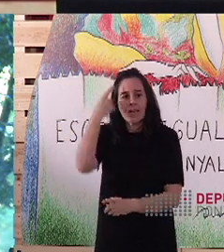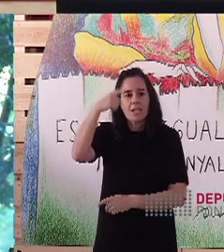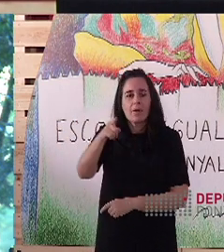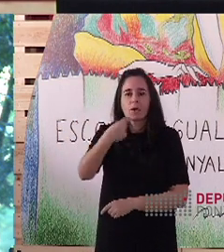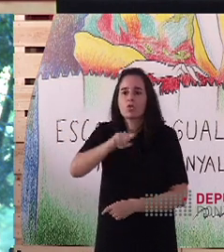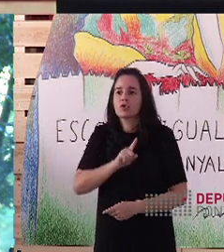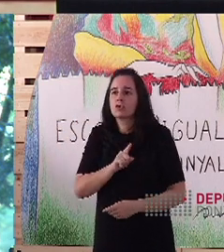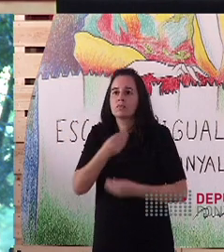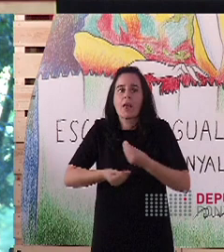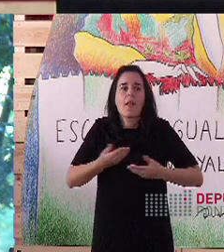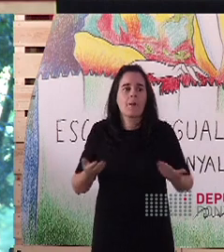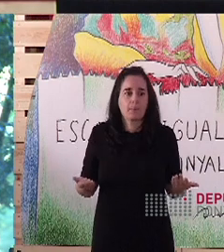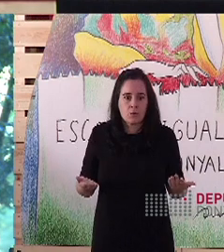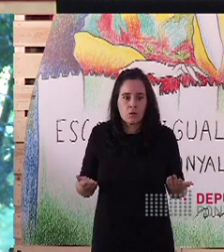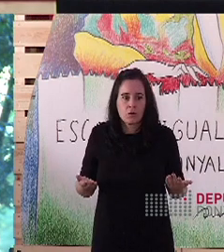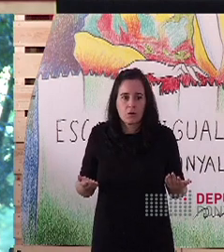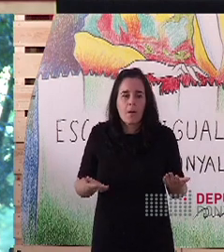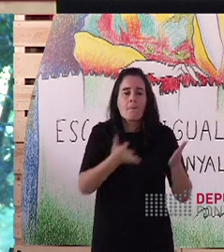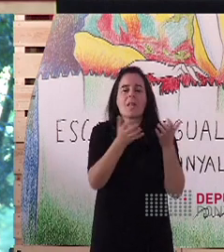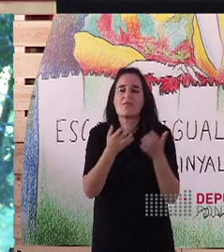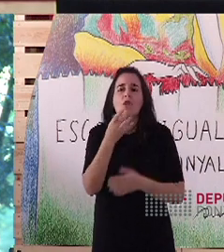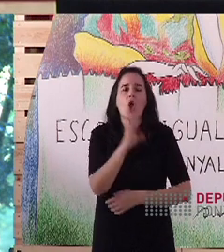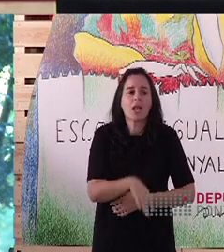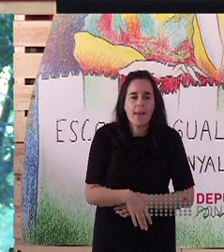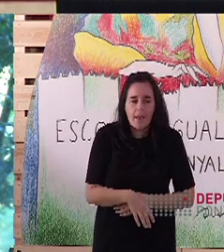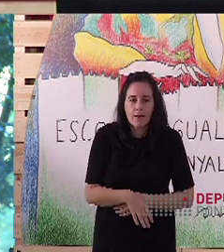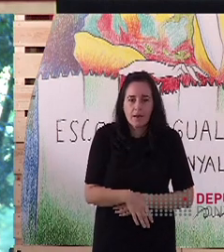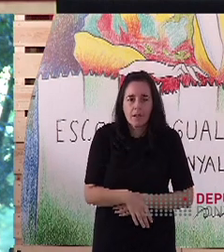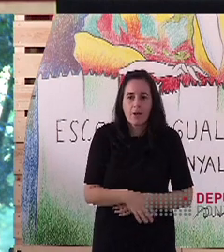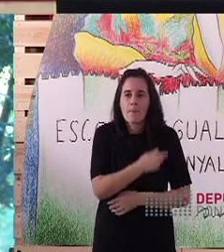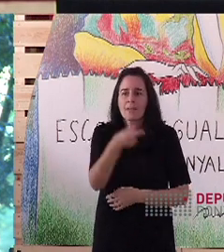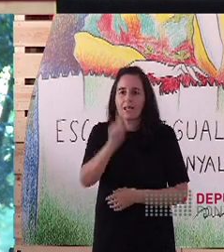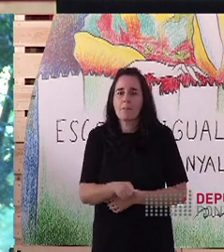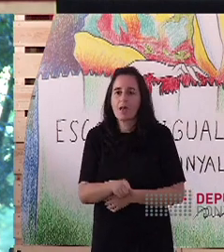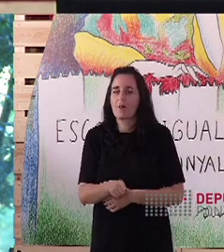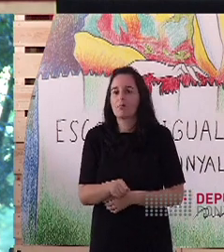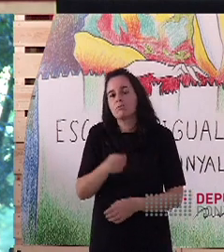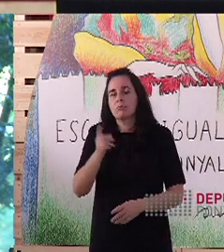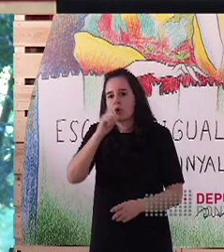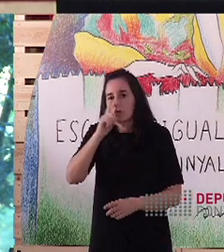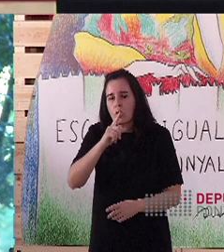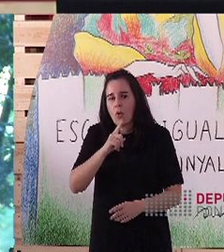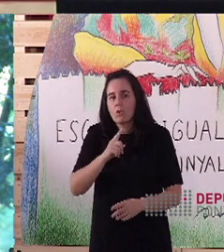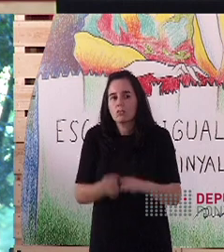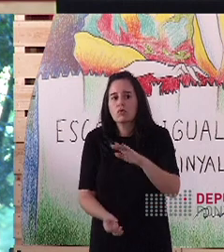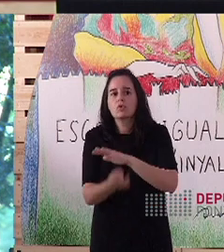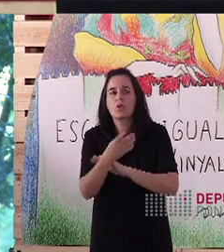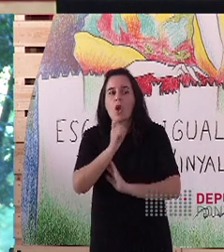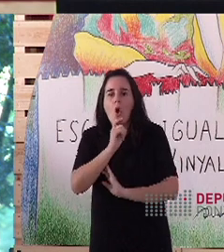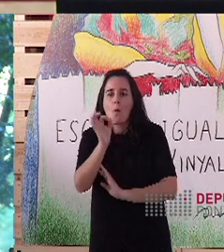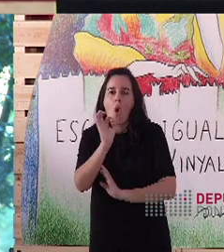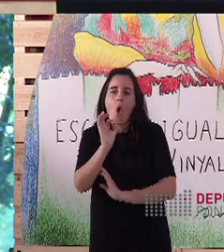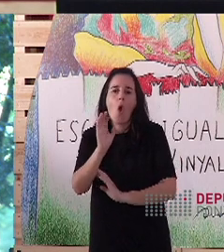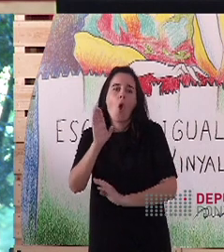mirar. Necesitamos saber quién se beneficia. Necesitamos saber de qué lugares salen las